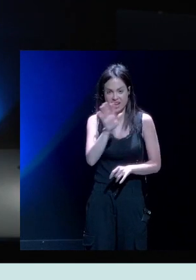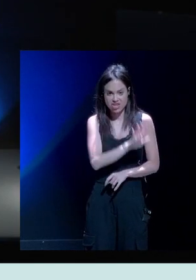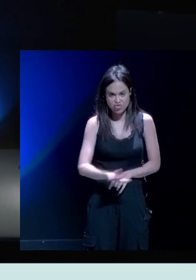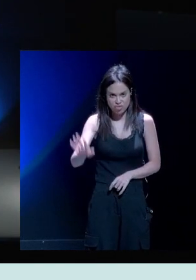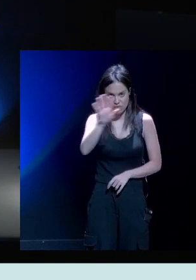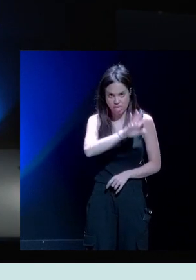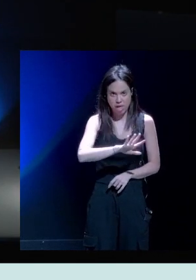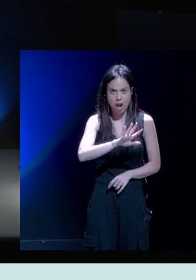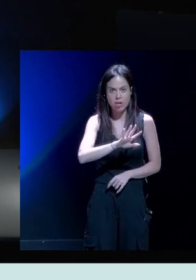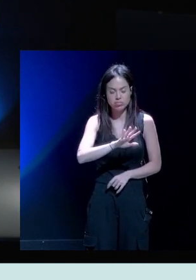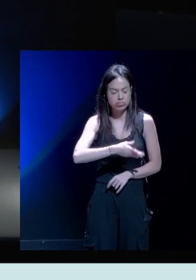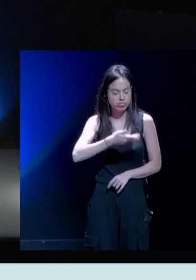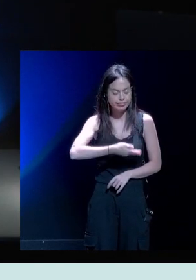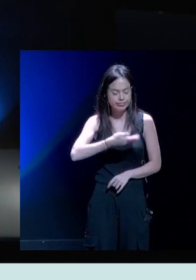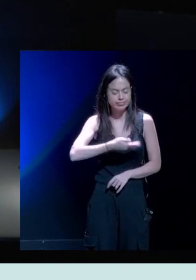diciendo.